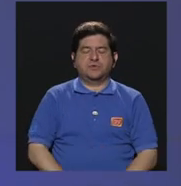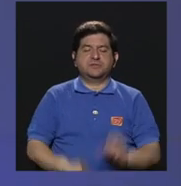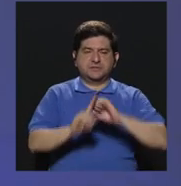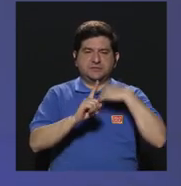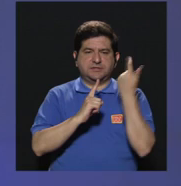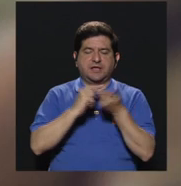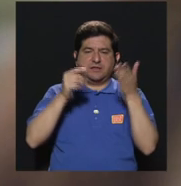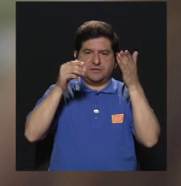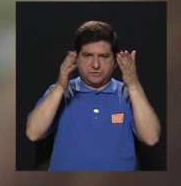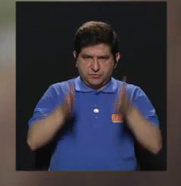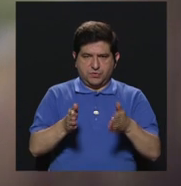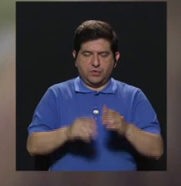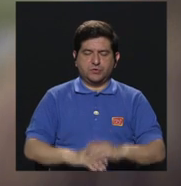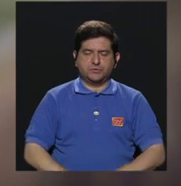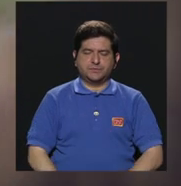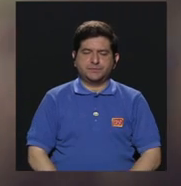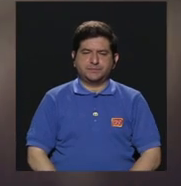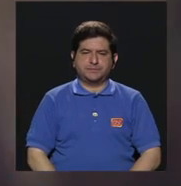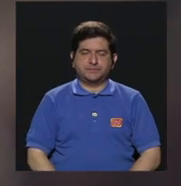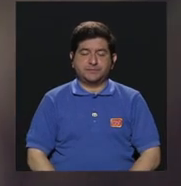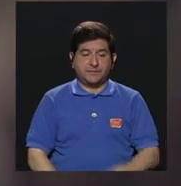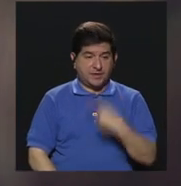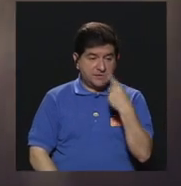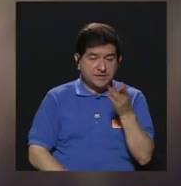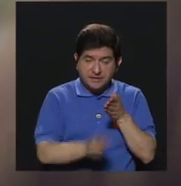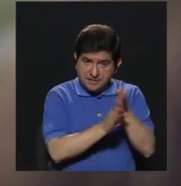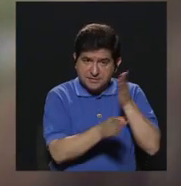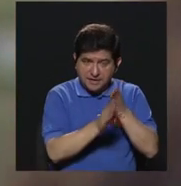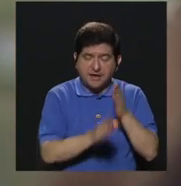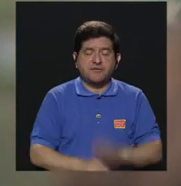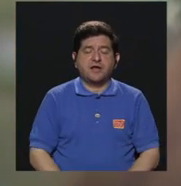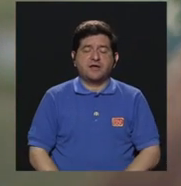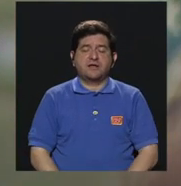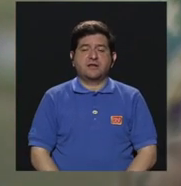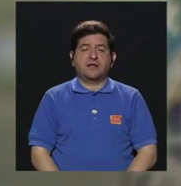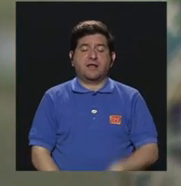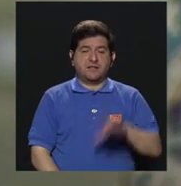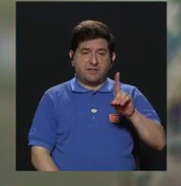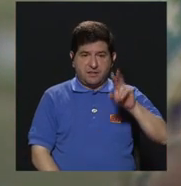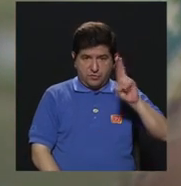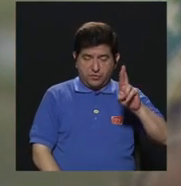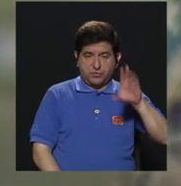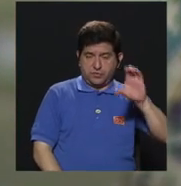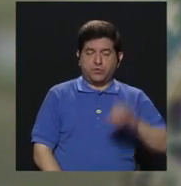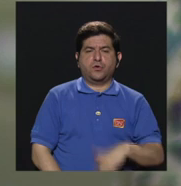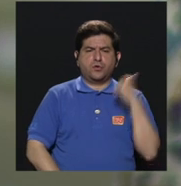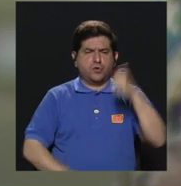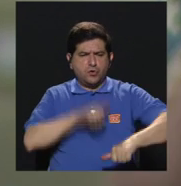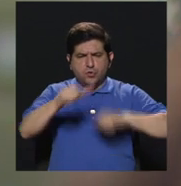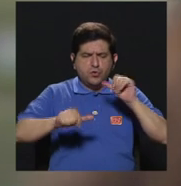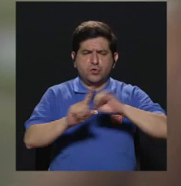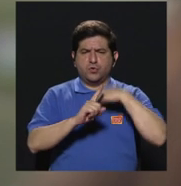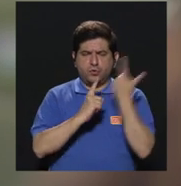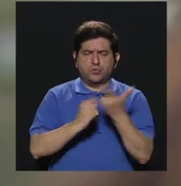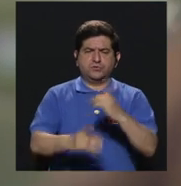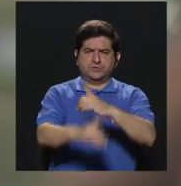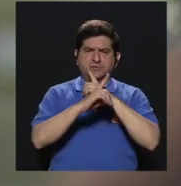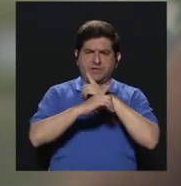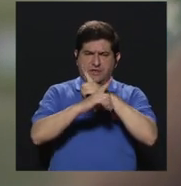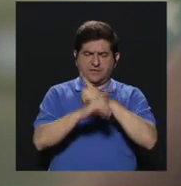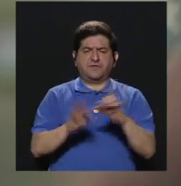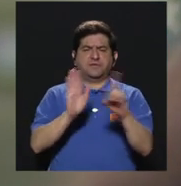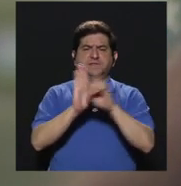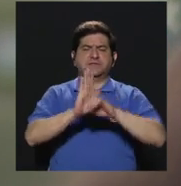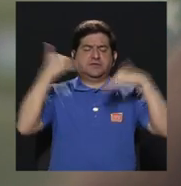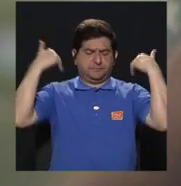Sociología. Se destaca en la trayectoria del doctor Camacho su papel en las luchas sociales y en la defensa asidua de los